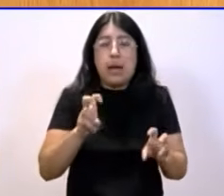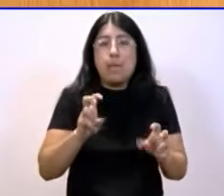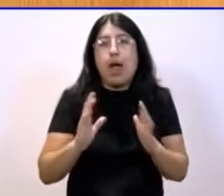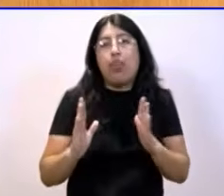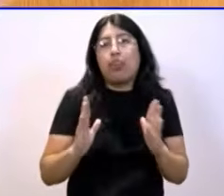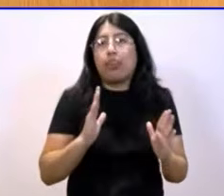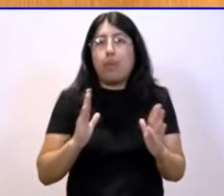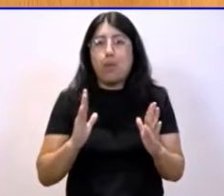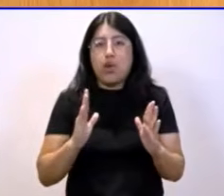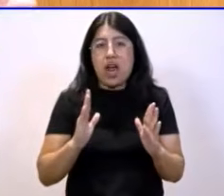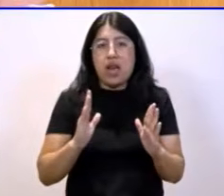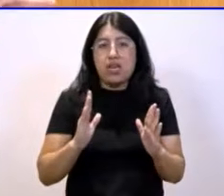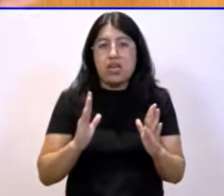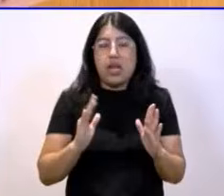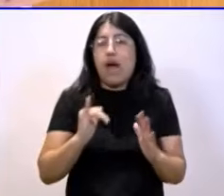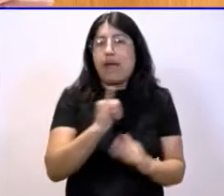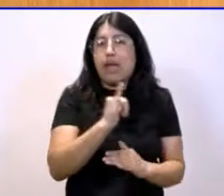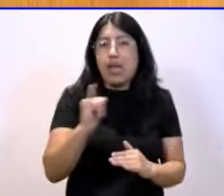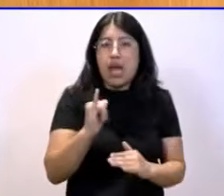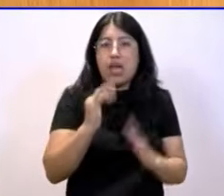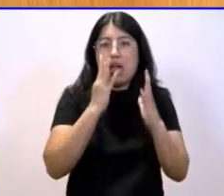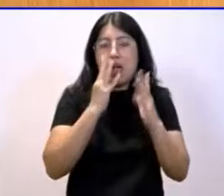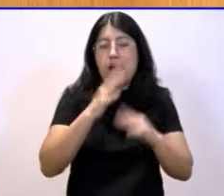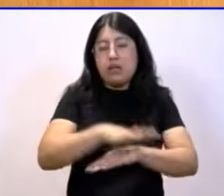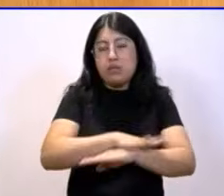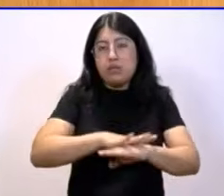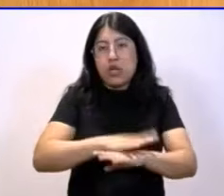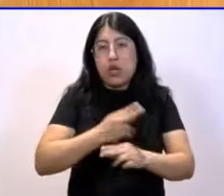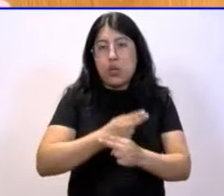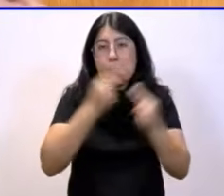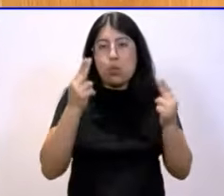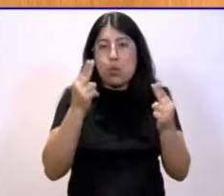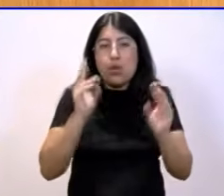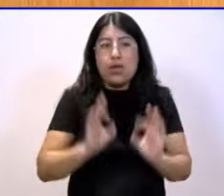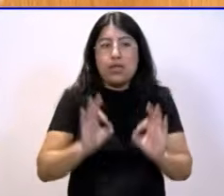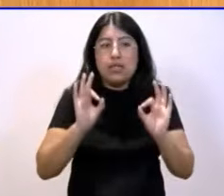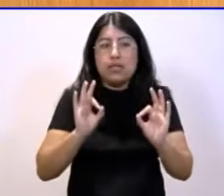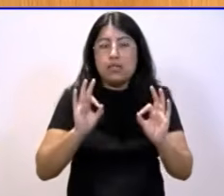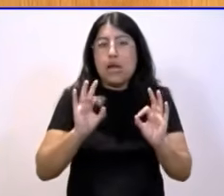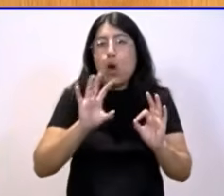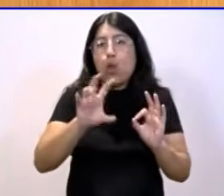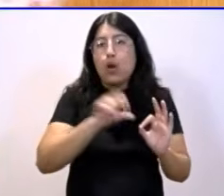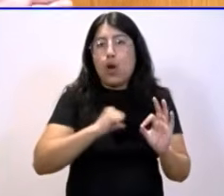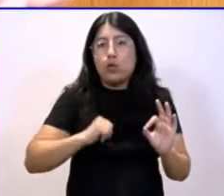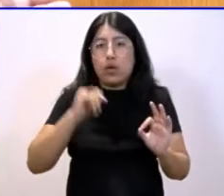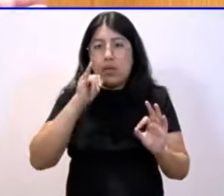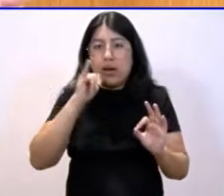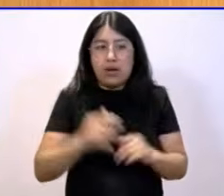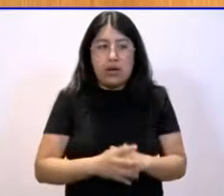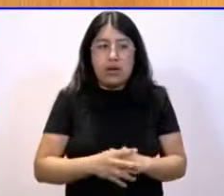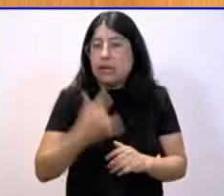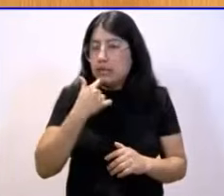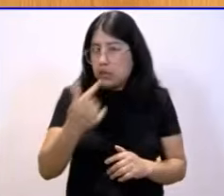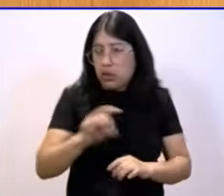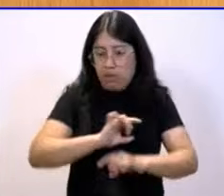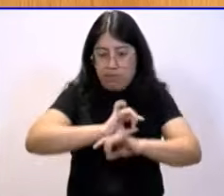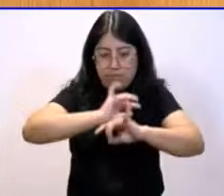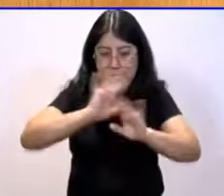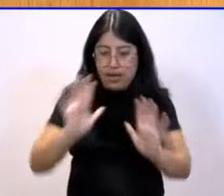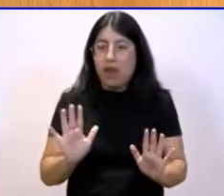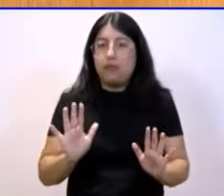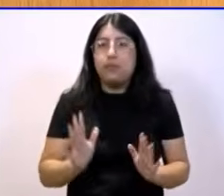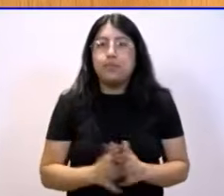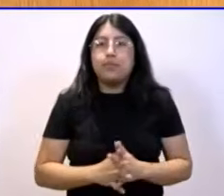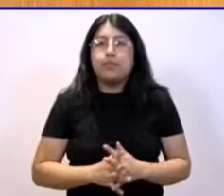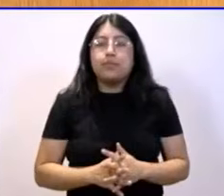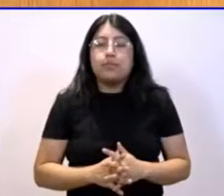temporalidad que existe en la administración pública española, incluida en la administración de la Comunidad Autónoma de La Rioja. Ya se lo digo así de saque. Y por eso le voy a